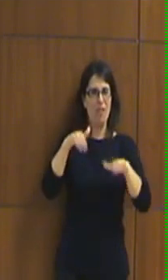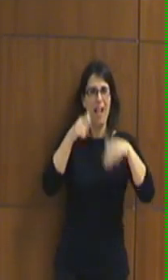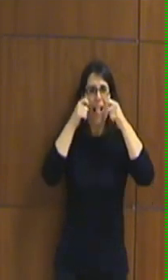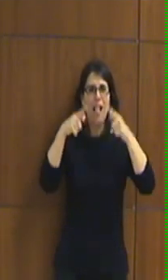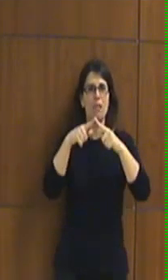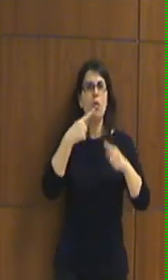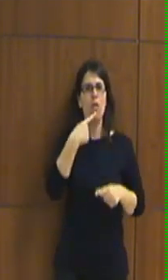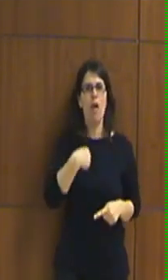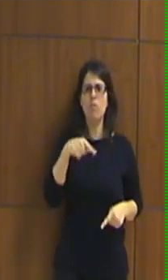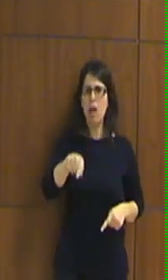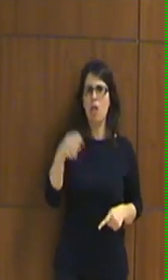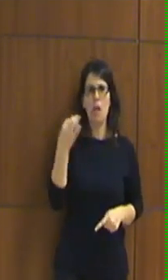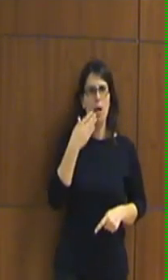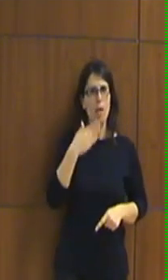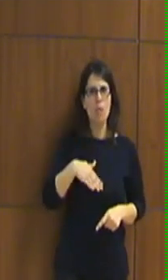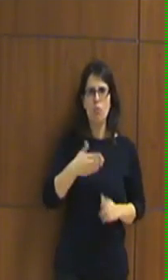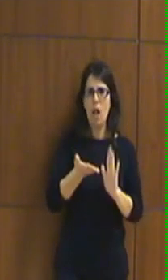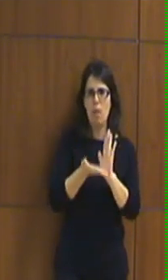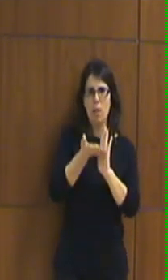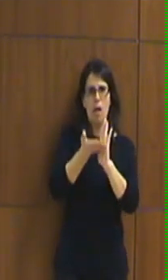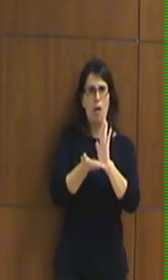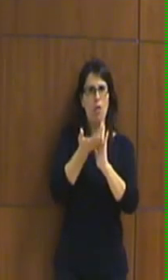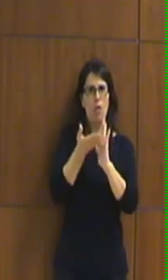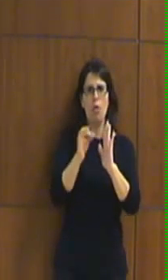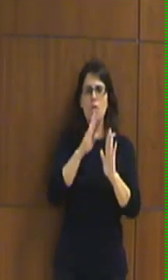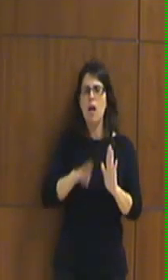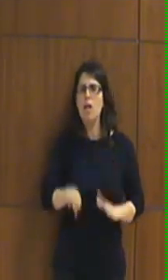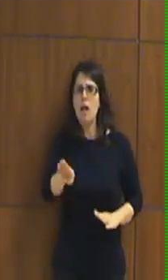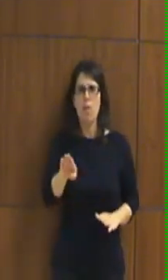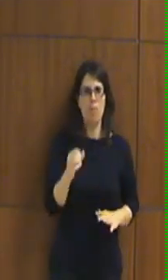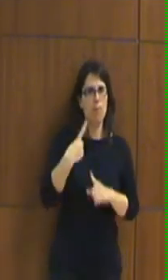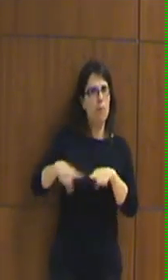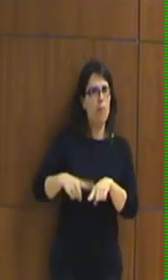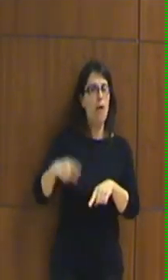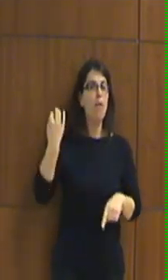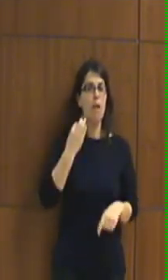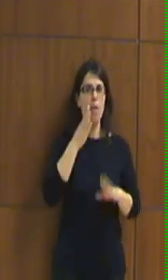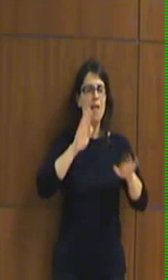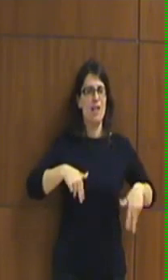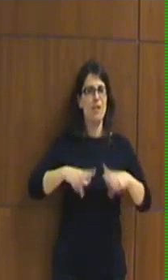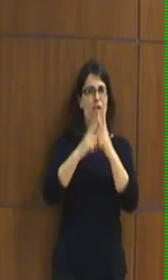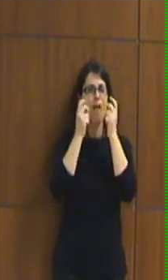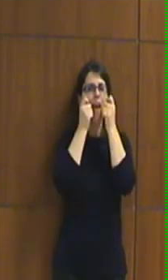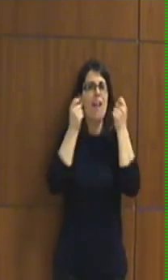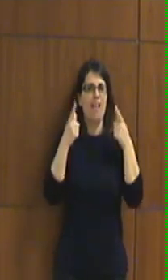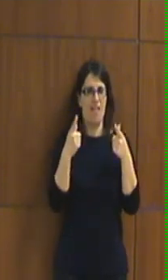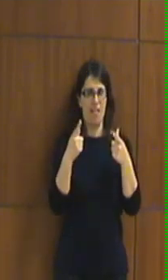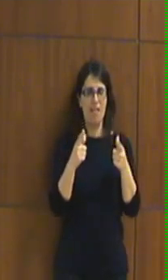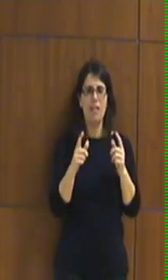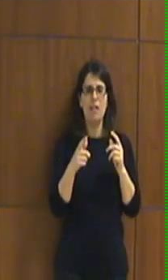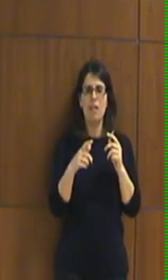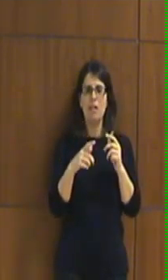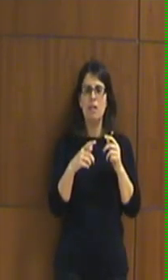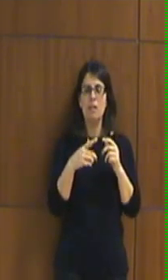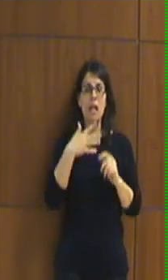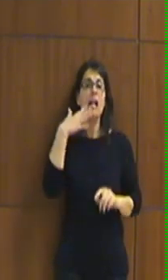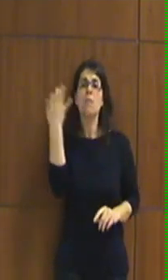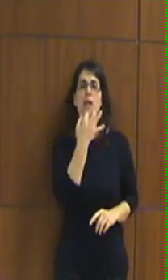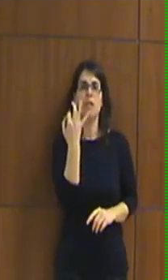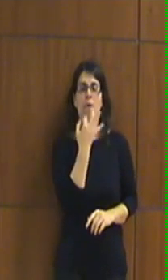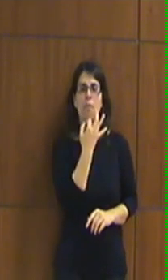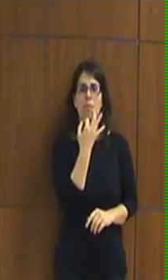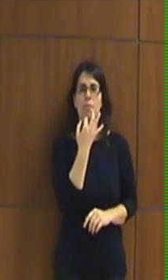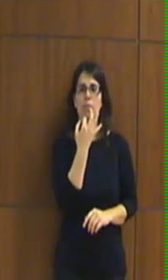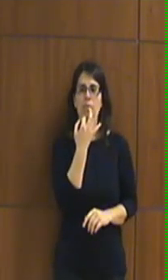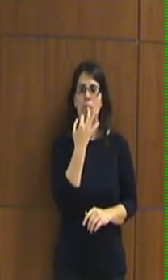demanda, ¿no? Oye, aquí ¿por qué no ponéis un elevador? Aquí ¿por qué no ponéis una rampa? Aquí ¿por qué no ponéis otro tipo de ayuda, ¿no? ¿Qué pasa? Que esto,